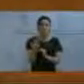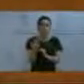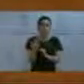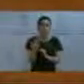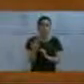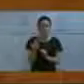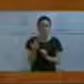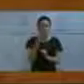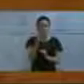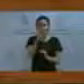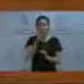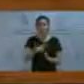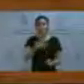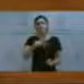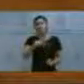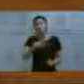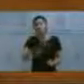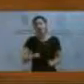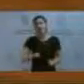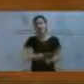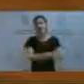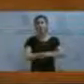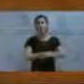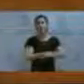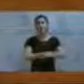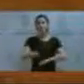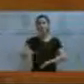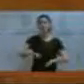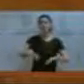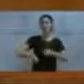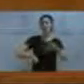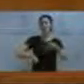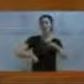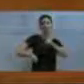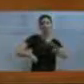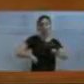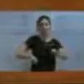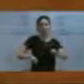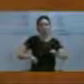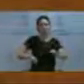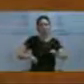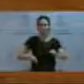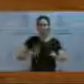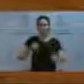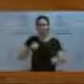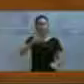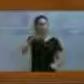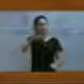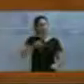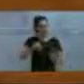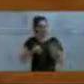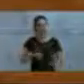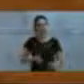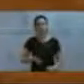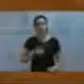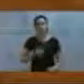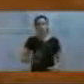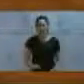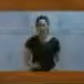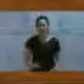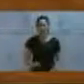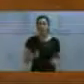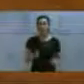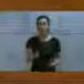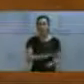porque seguramente quien gobierna cree que está en posesión de la verdad absoluta, que solamente